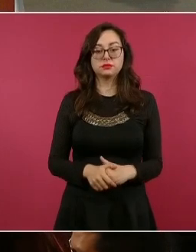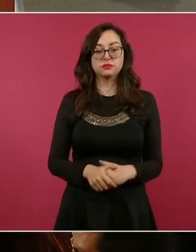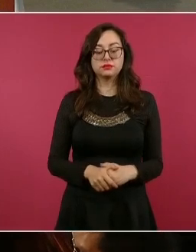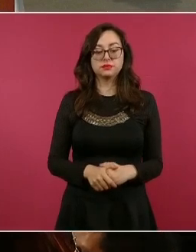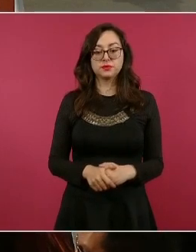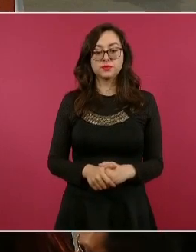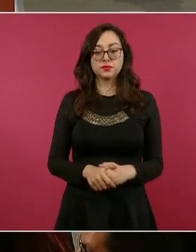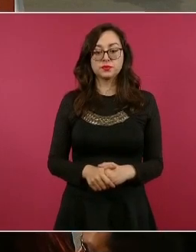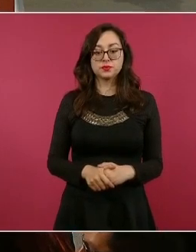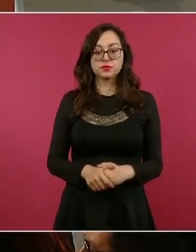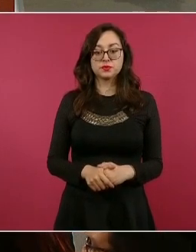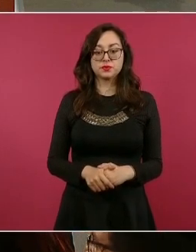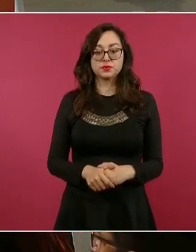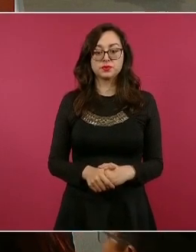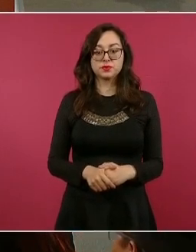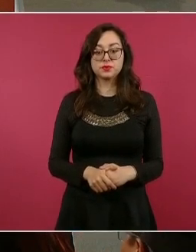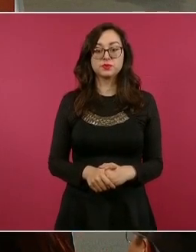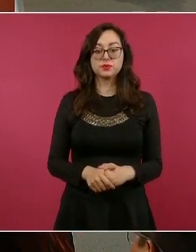ya